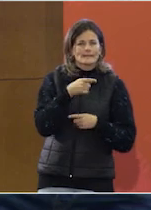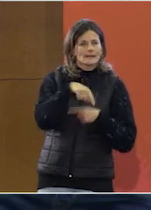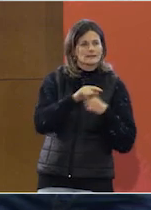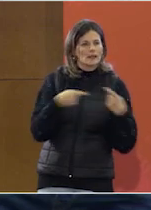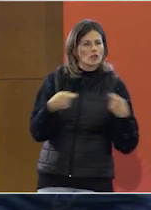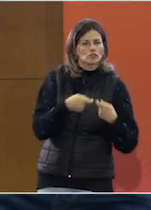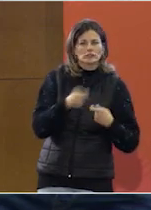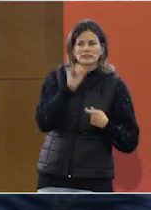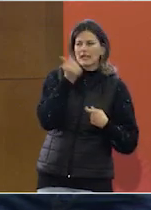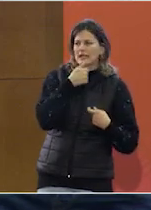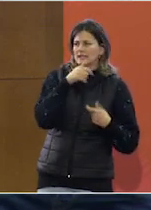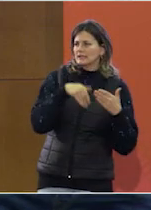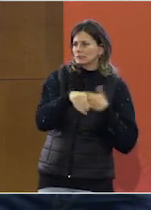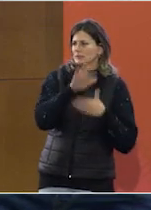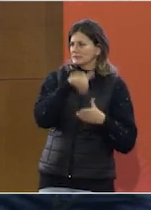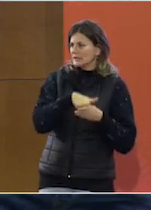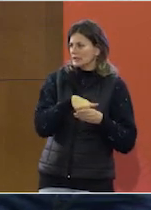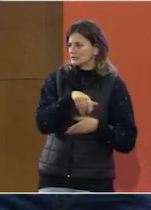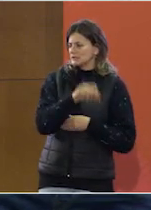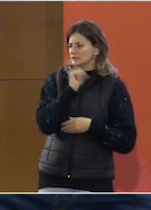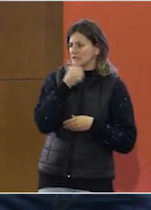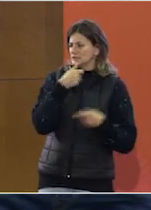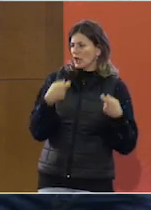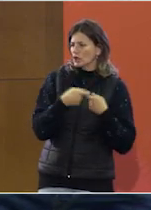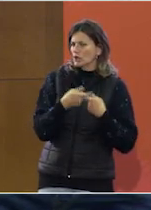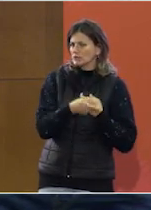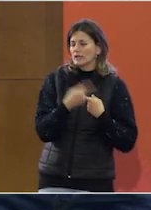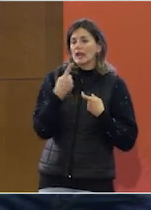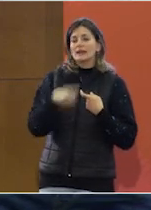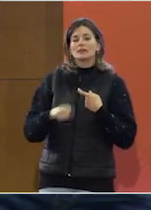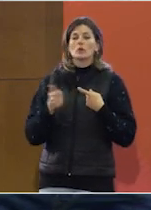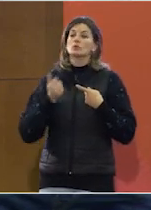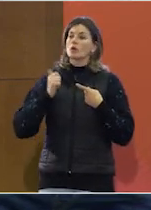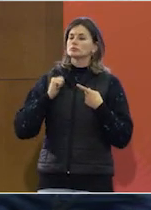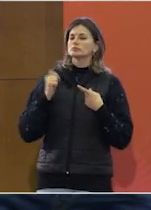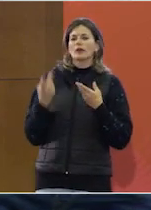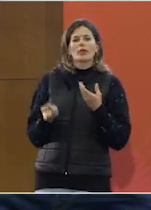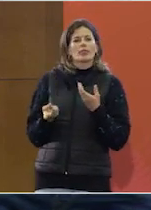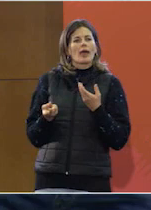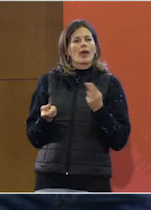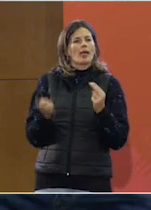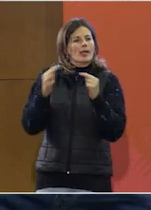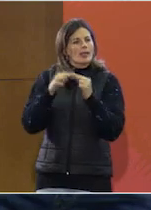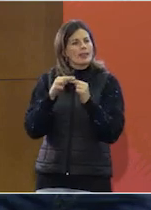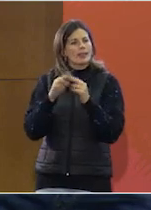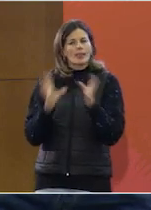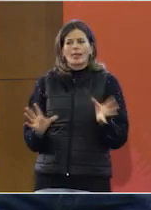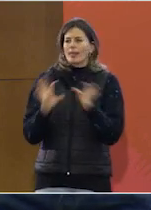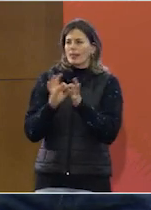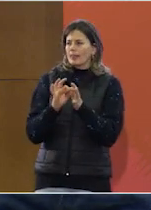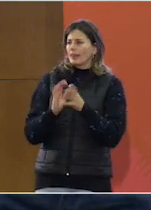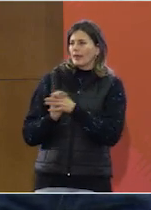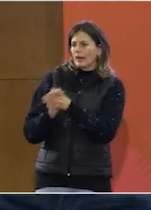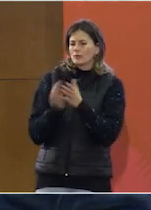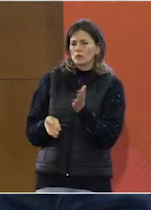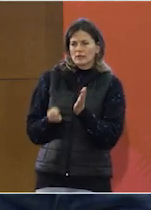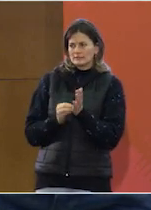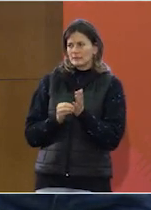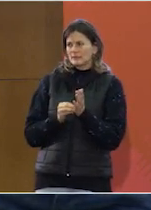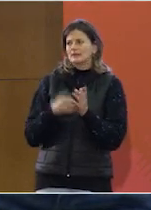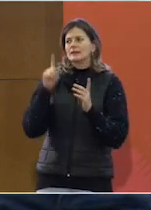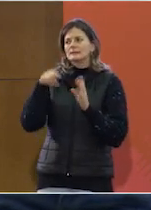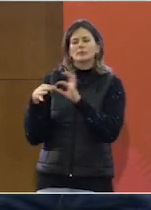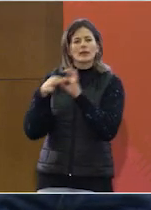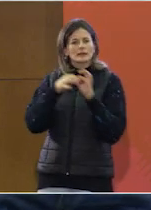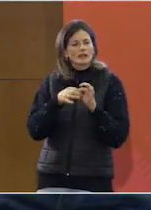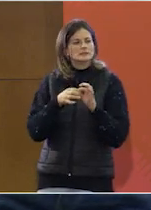elecciones? Hay una opción que tiene que ver con la reconciliación y que tiene que ver también con algo que